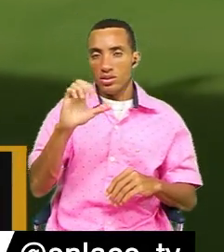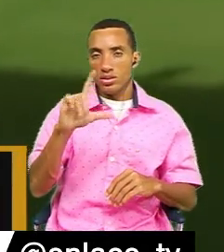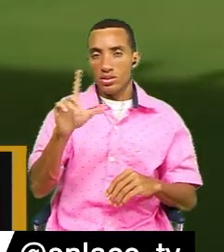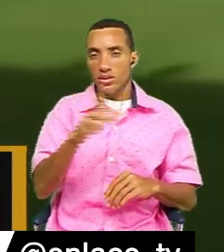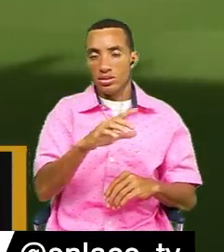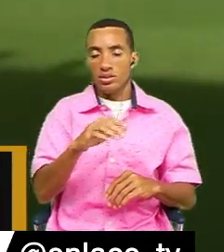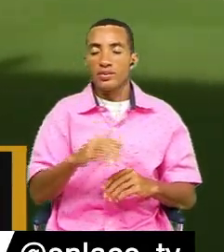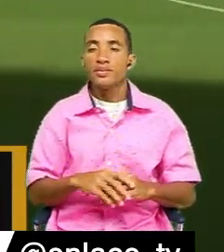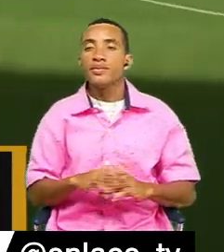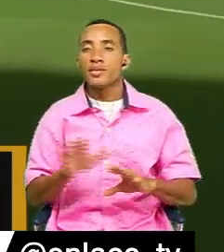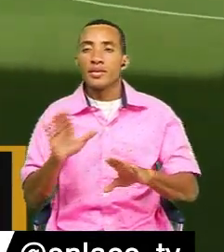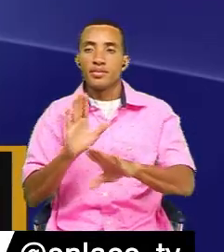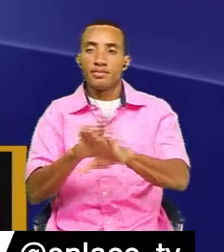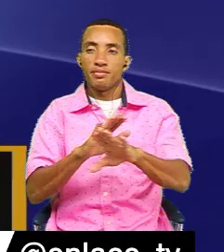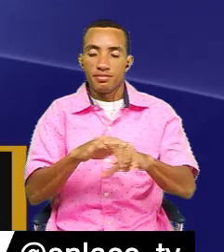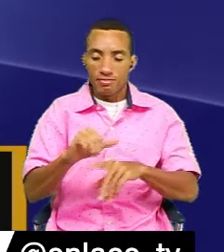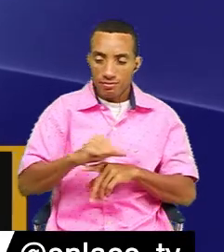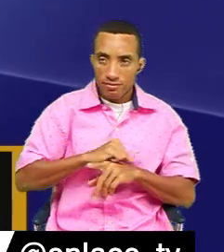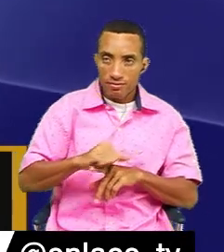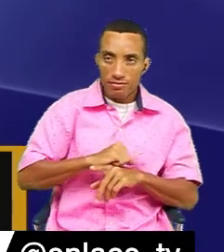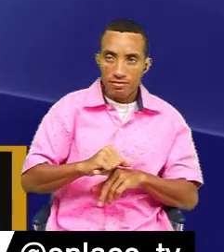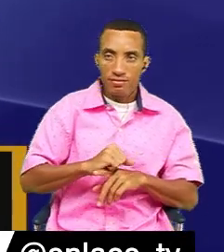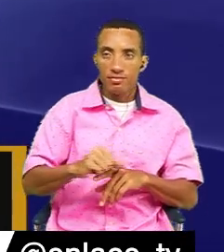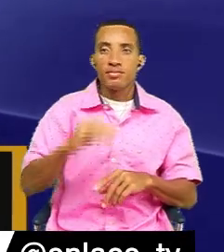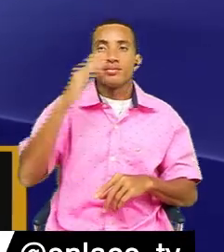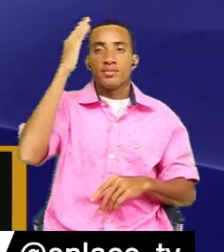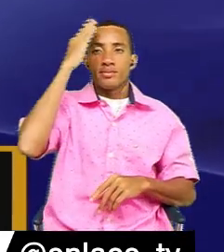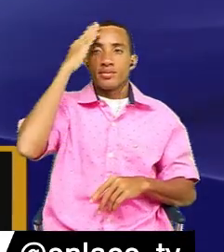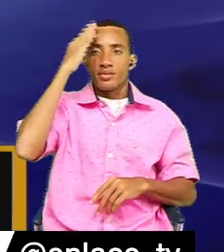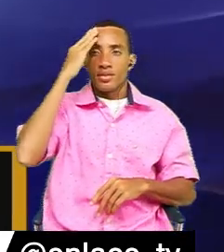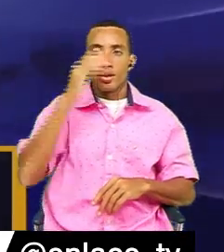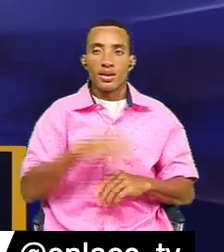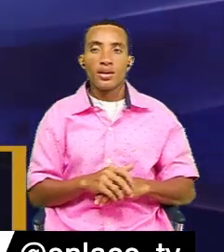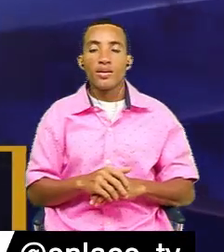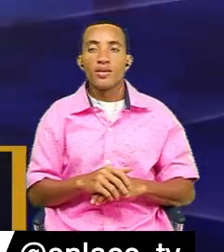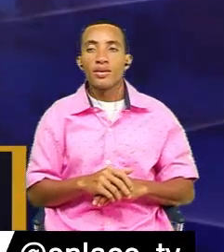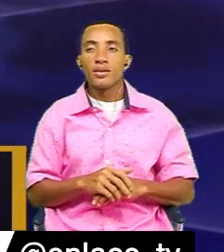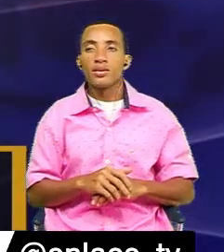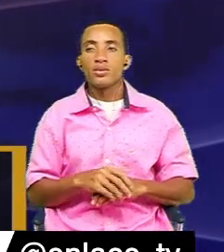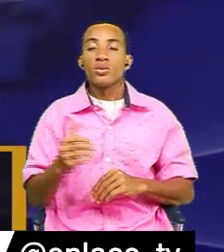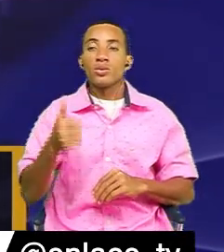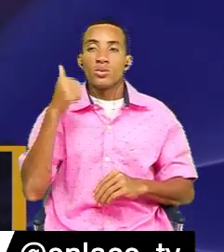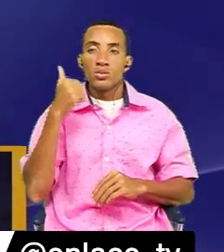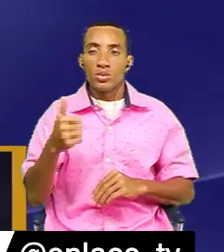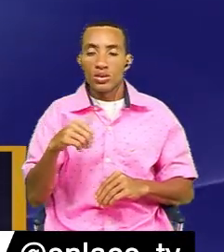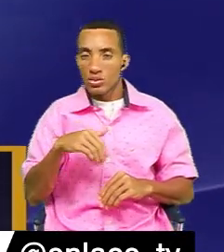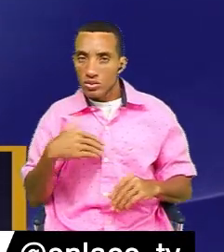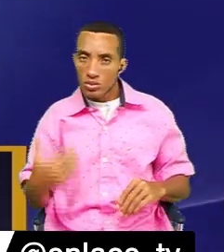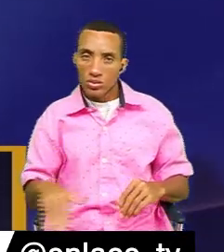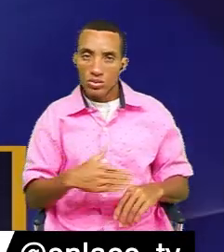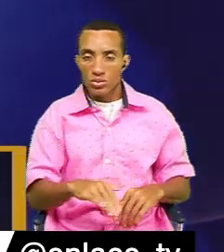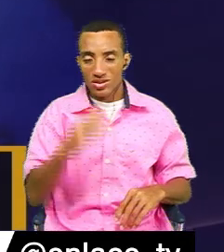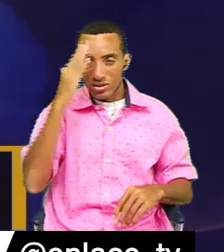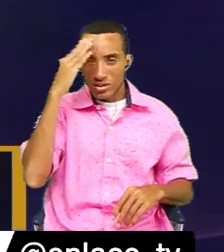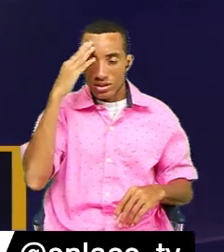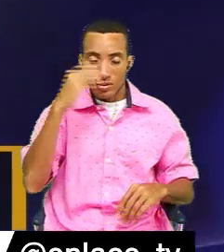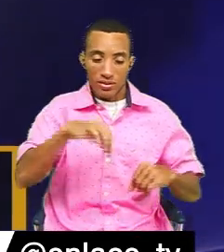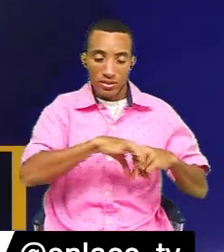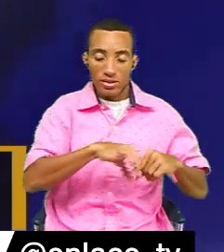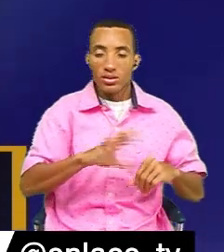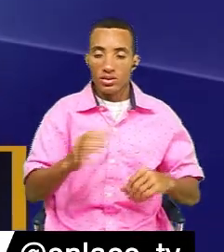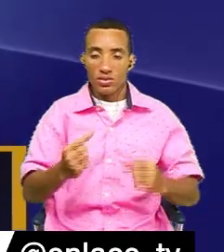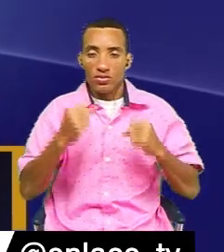conocer mediante el entrenamiento. Sí, sabemos que Alianza Petrolera tiene buenos jugadores, sabemos que se han hecho fuertes en